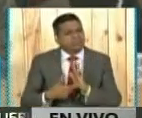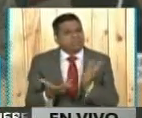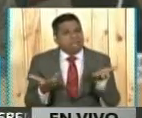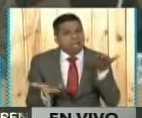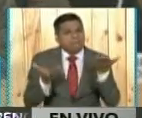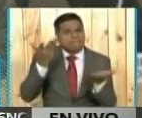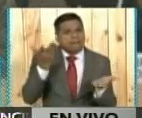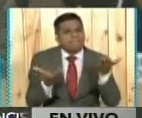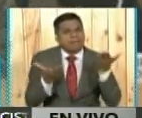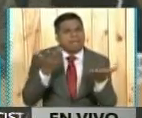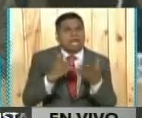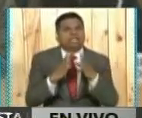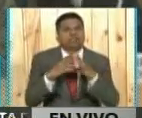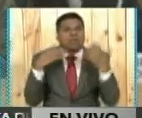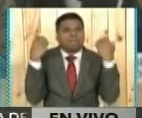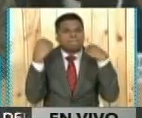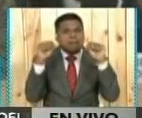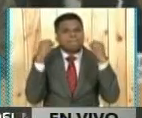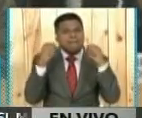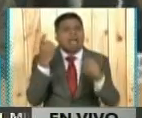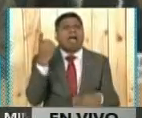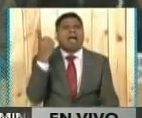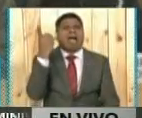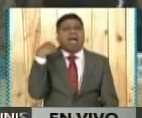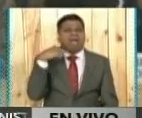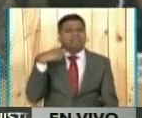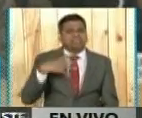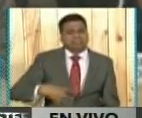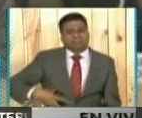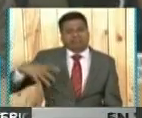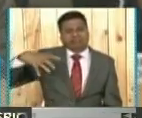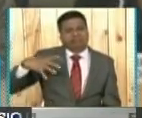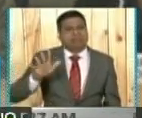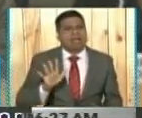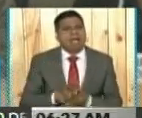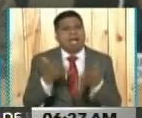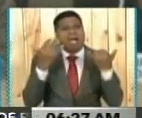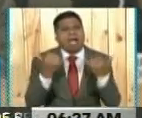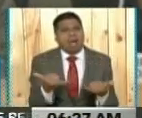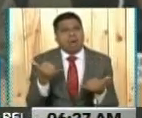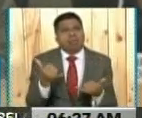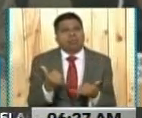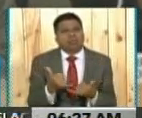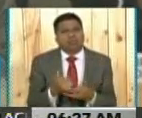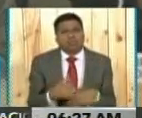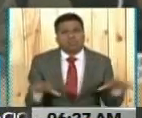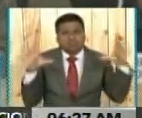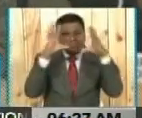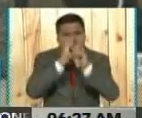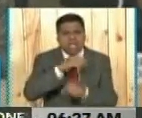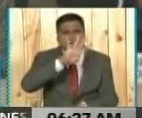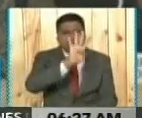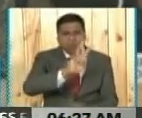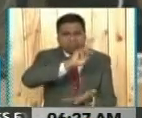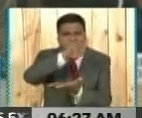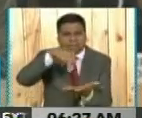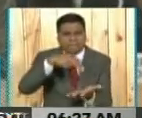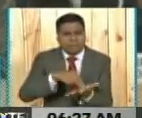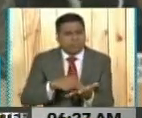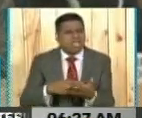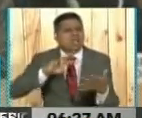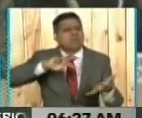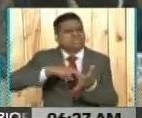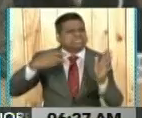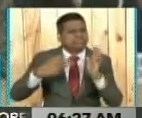el ejercicio del modelo neoliberal capitalista en la época oscura de la Cuarta República, cómo significó